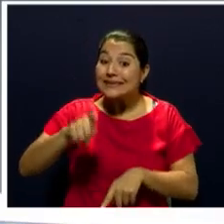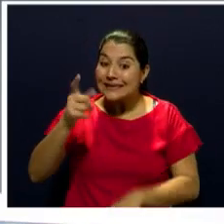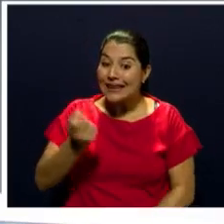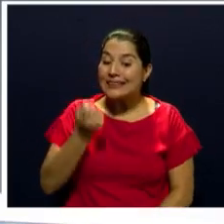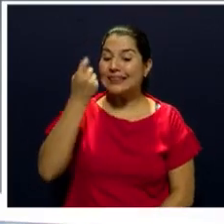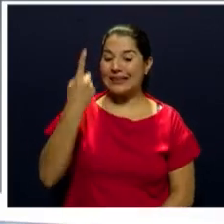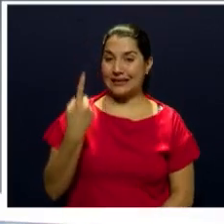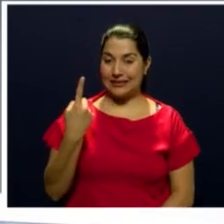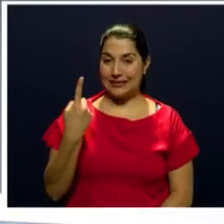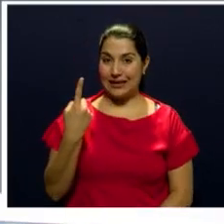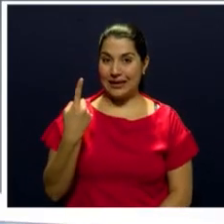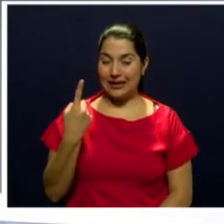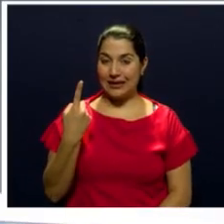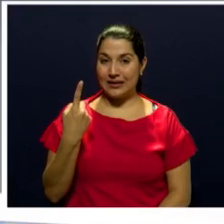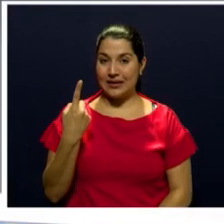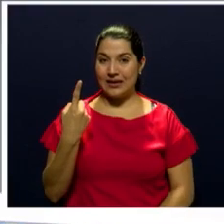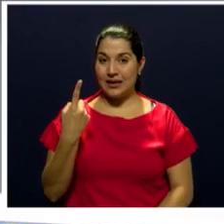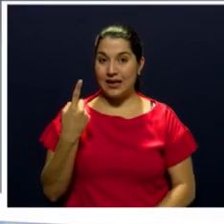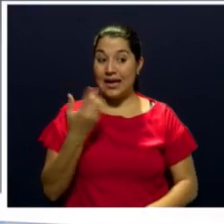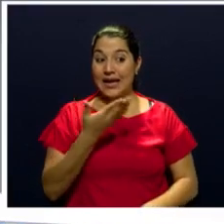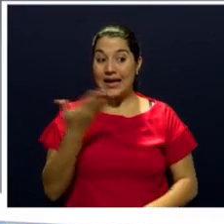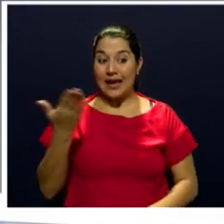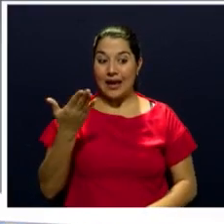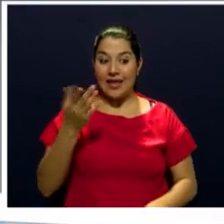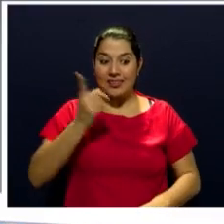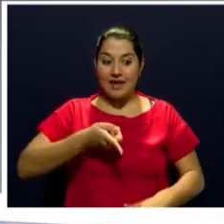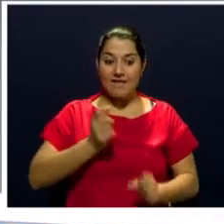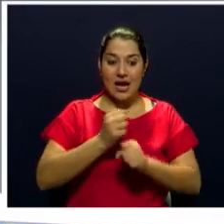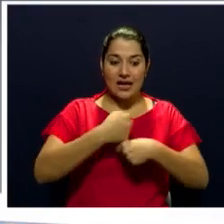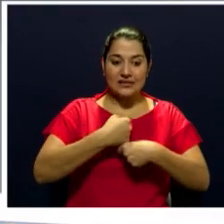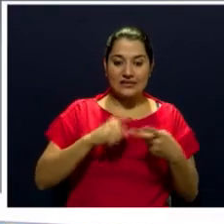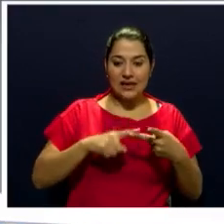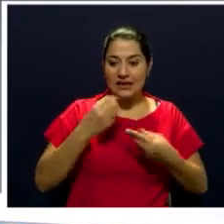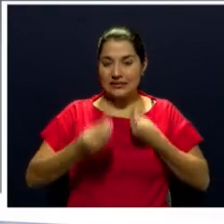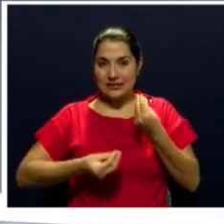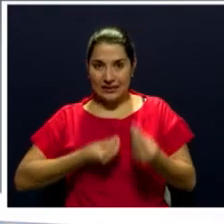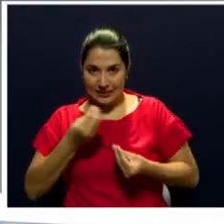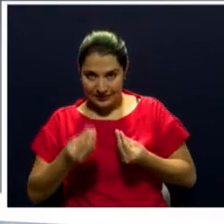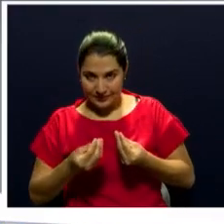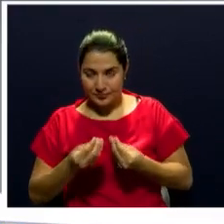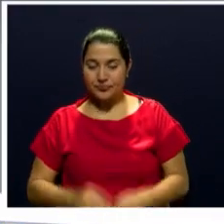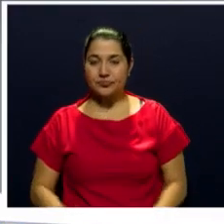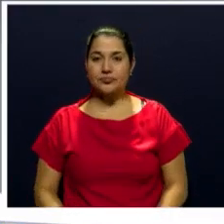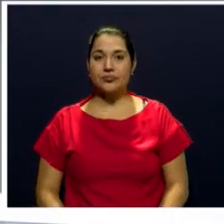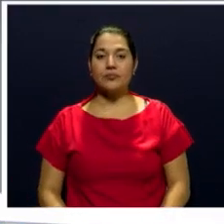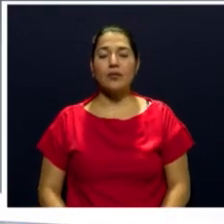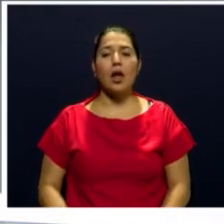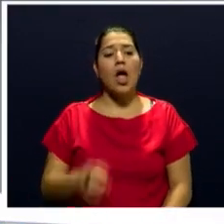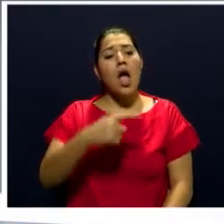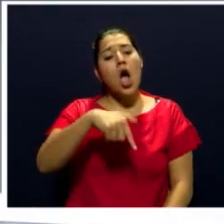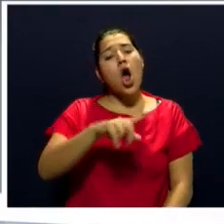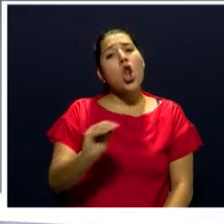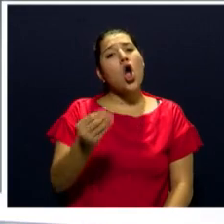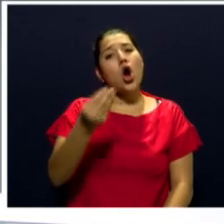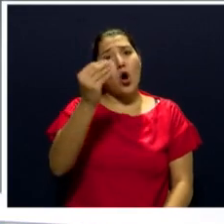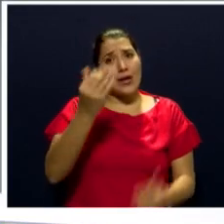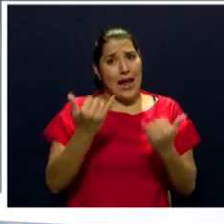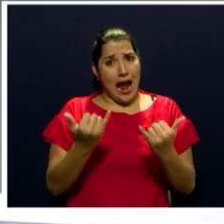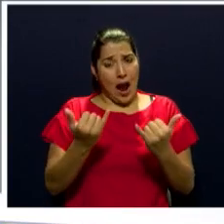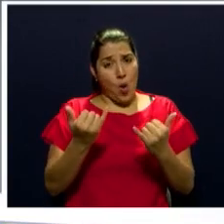exactamente a qué debe prestar atención y cómo hacer las cosas. Los muchachos que están en esa